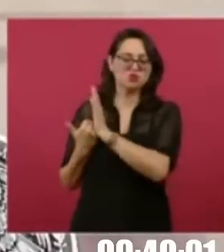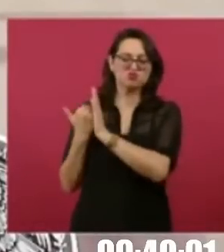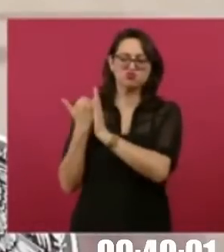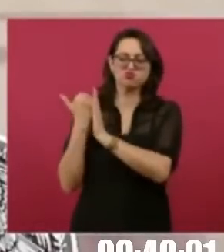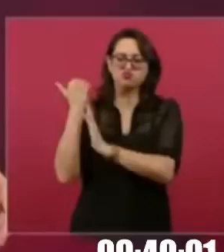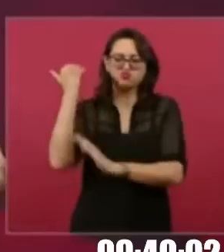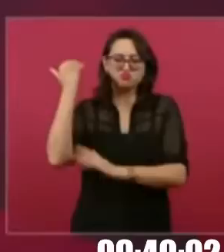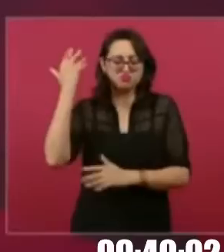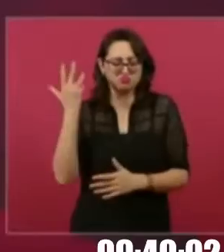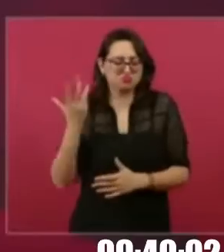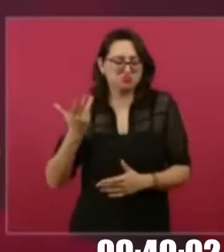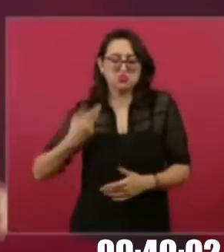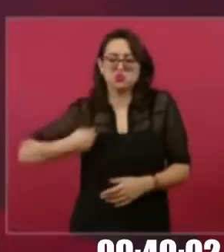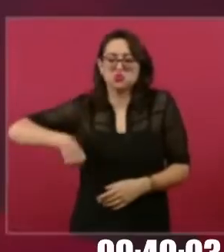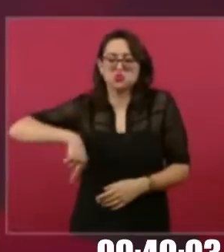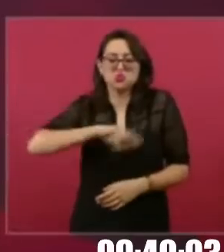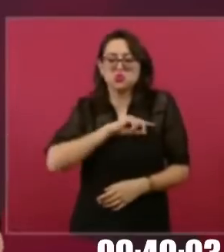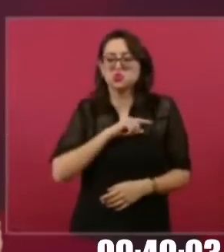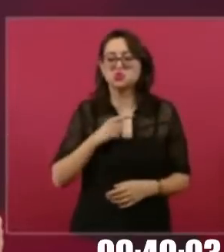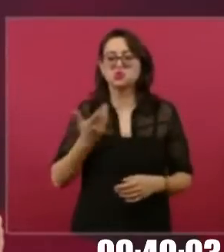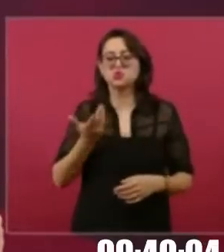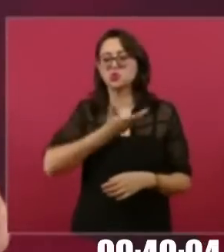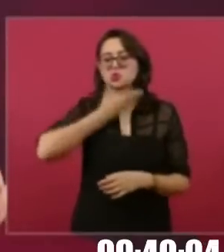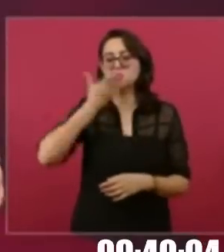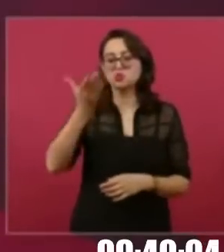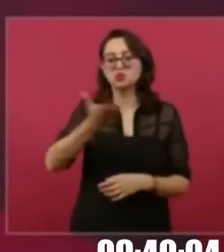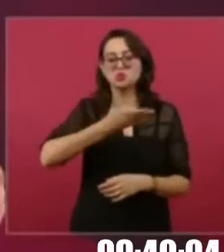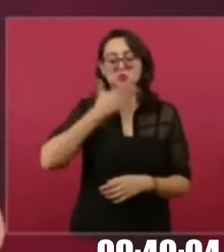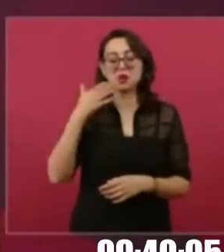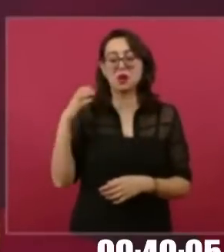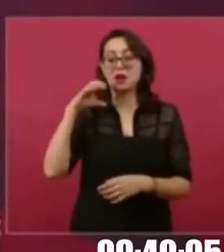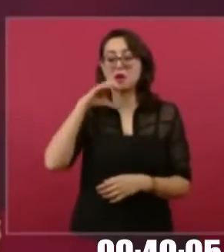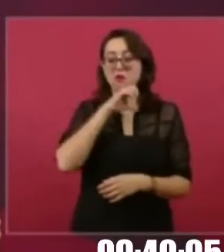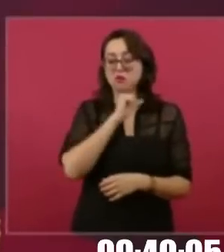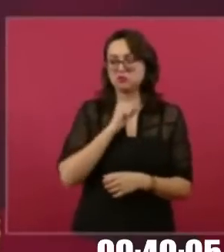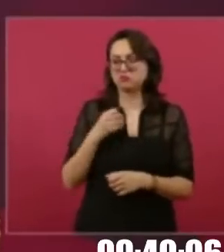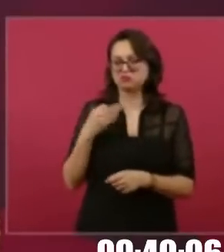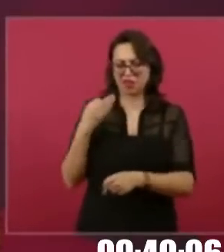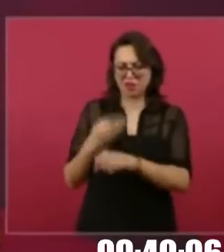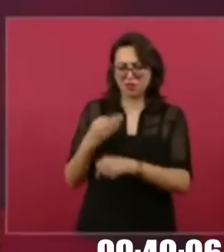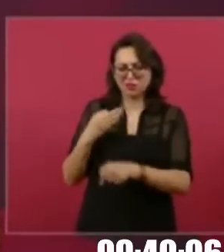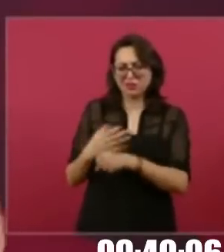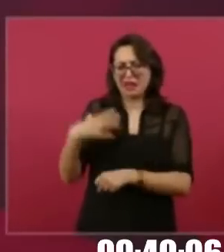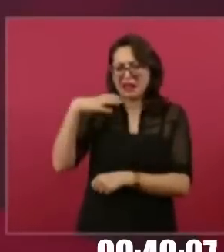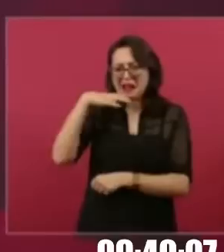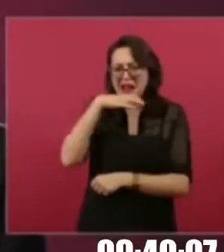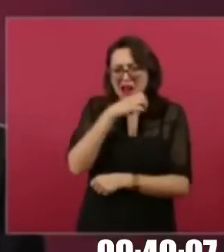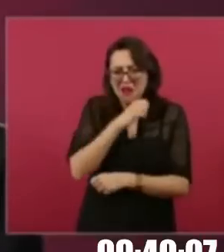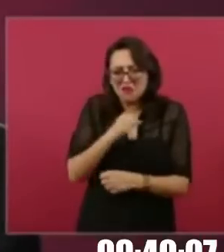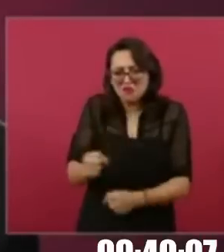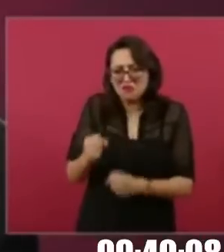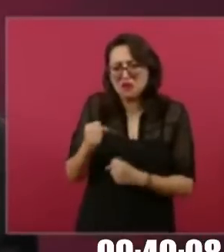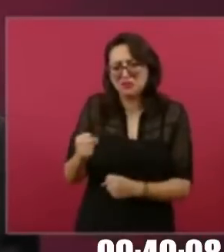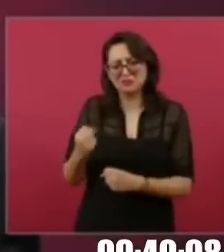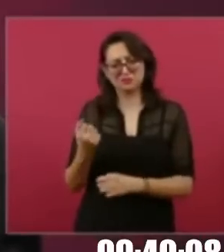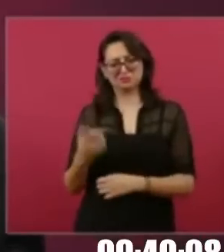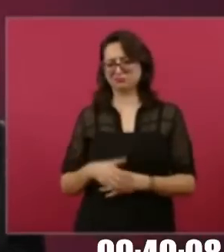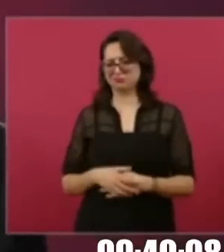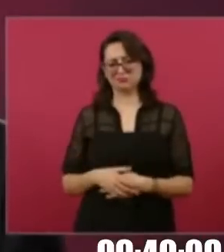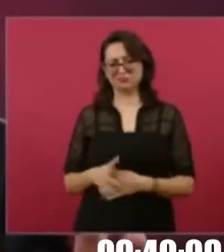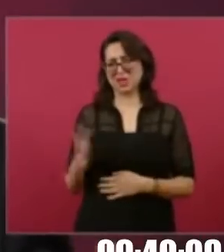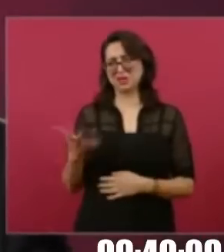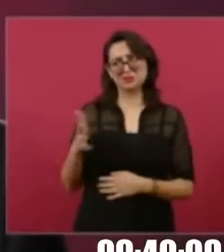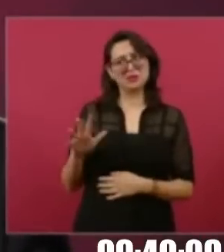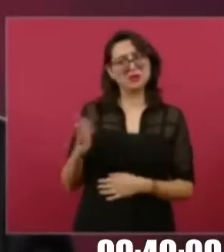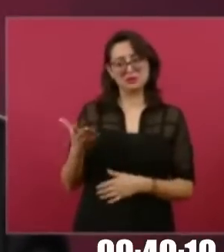generosidad y efectivamente están anunciadas olas de calor los servicios de Protección Civil